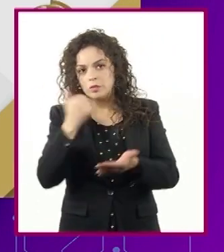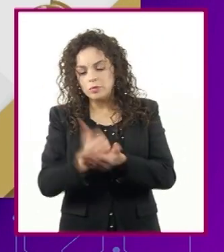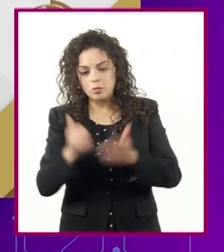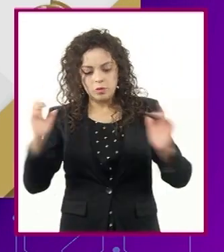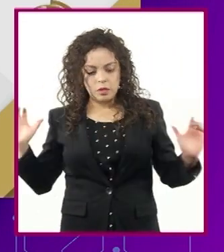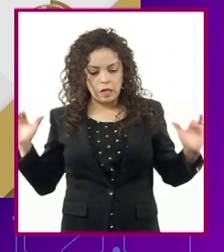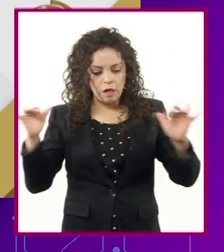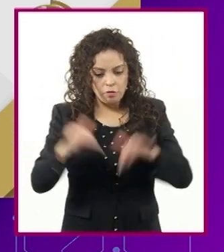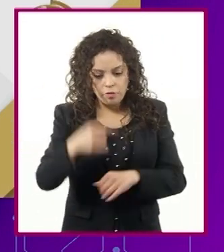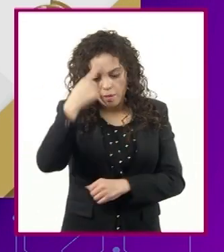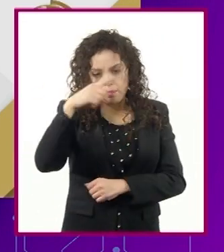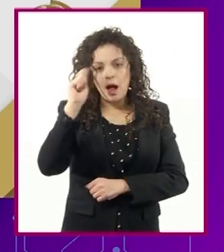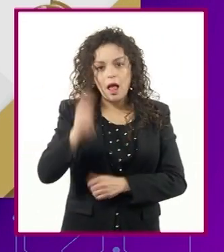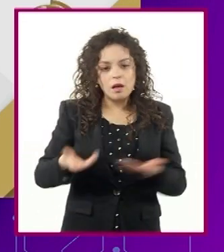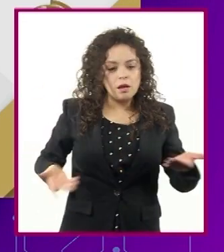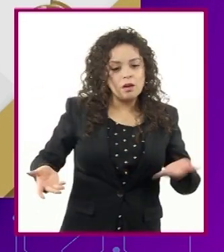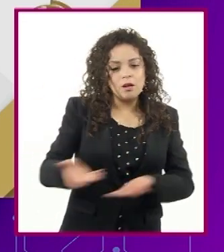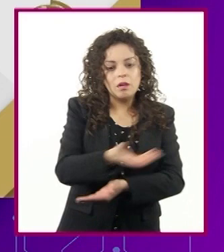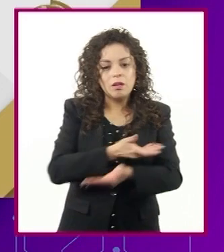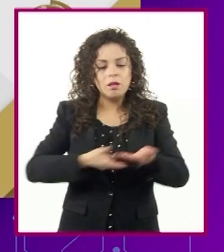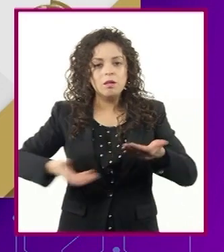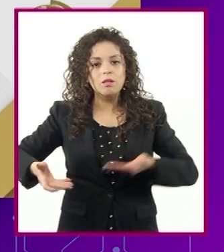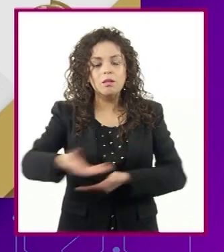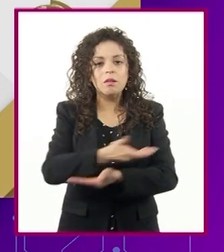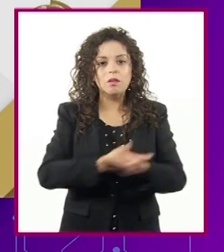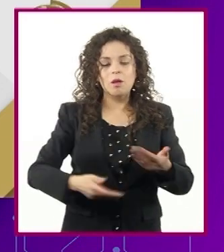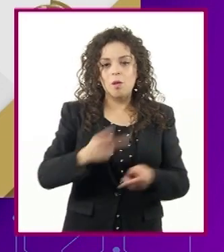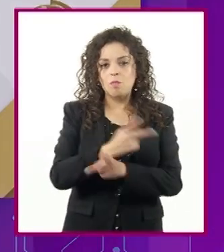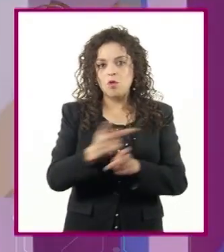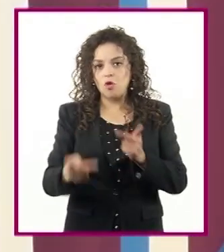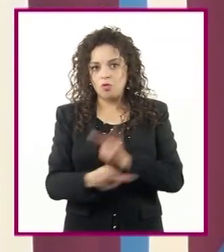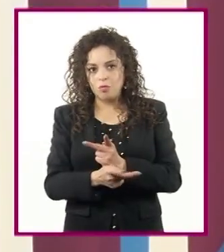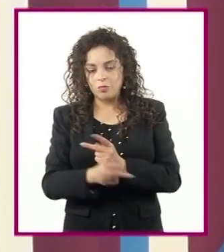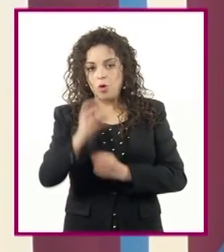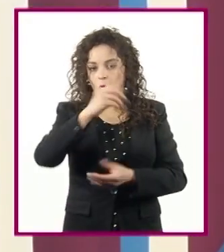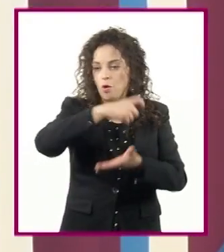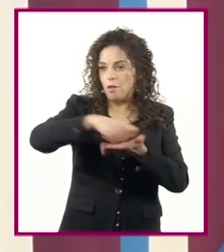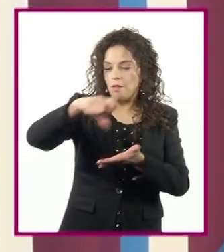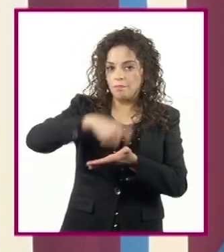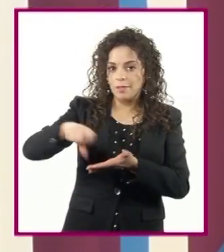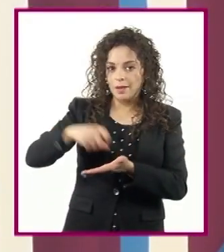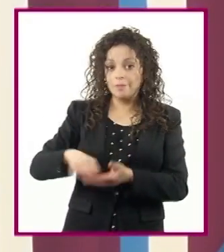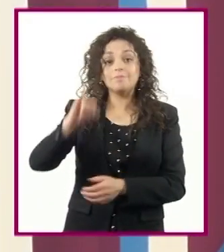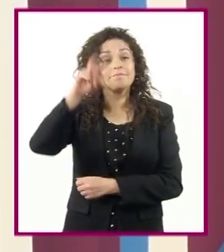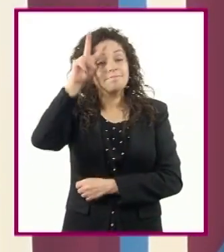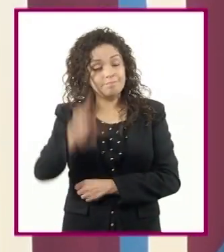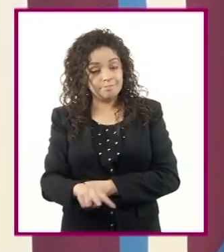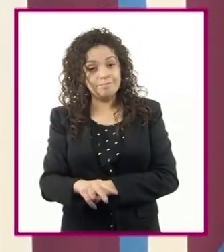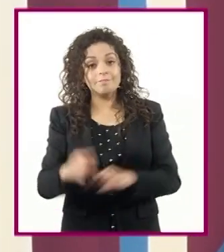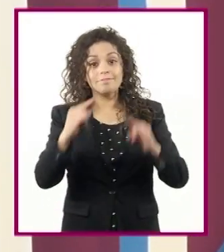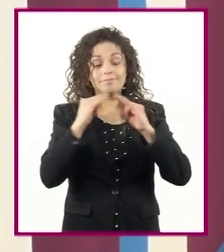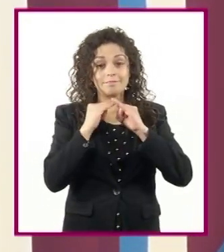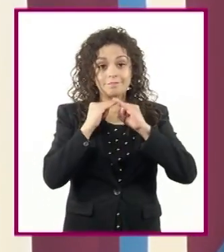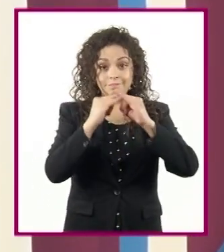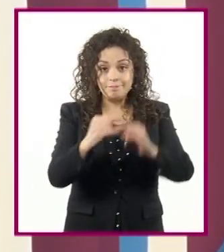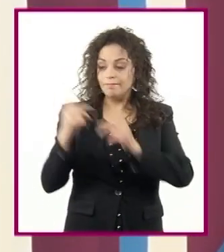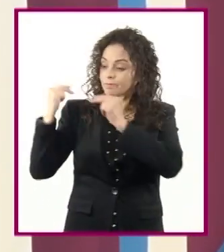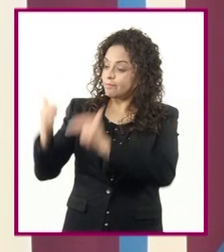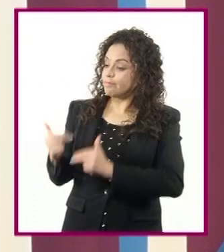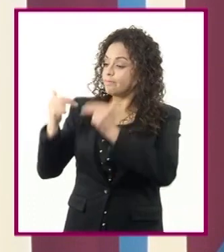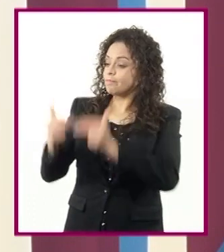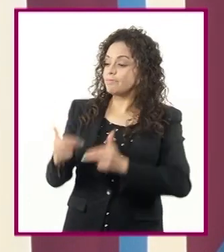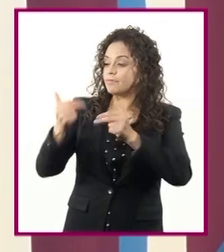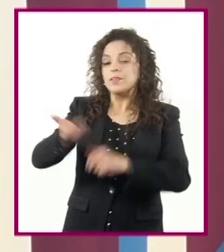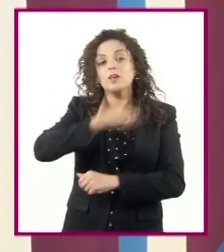o intercambiar productos. ¡Excelente! Los tianguis son una herencia cultural de nuestras raíces